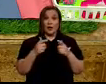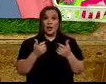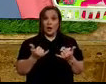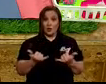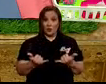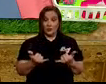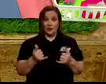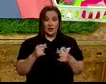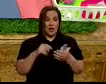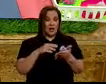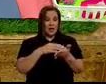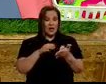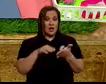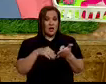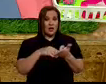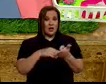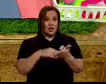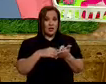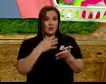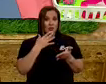Colocar un poquito de goma.